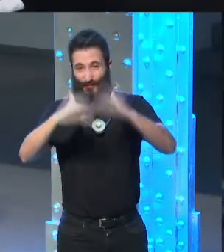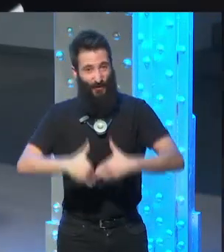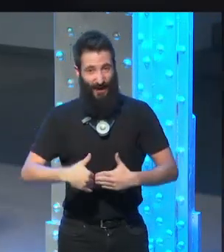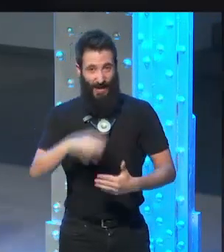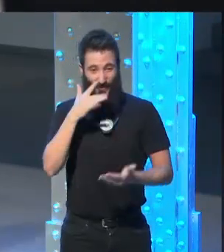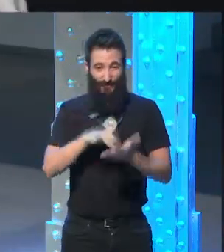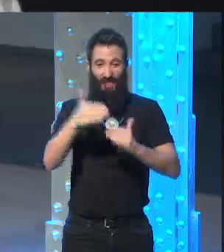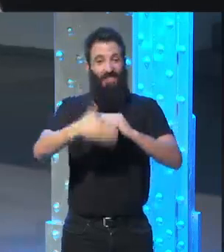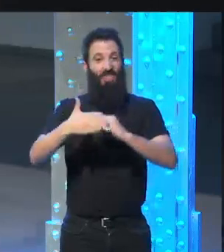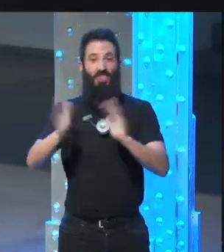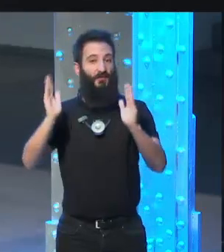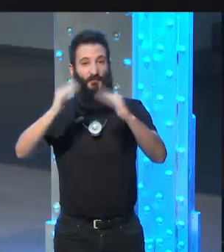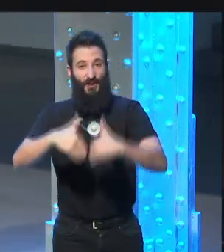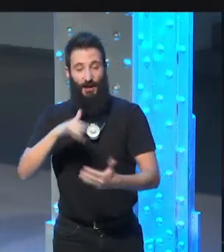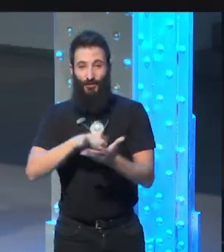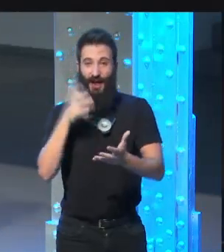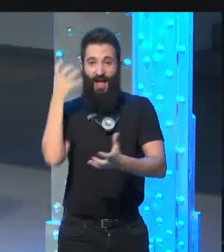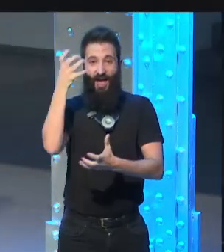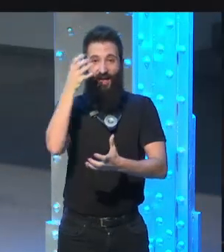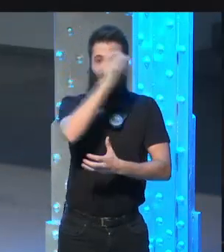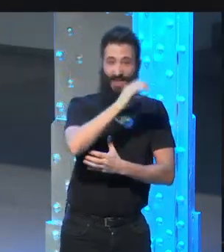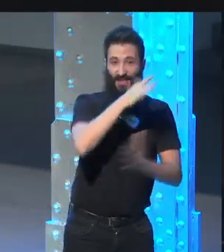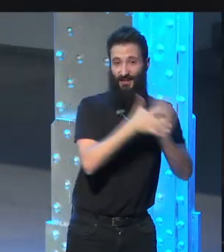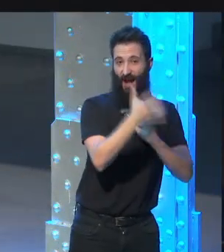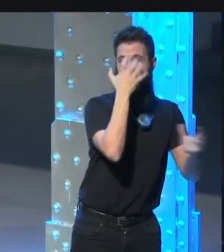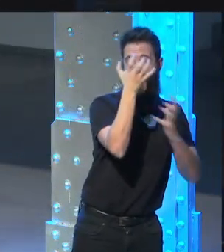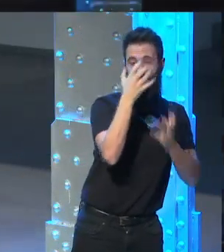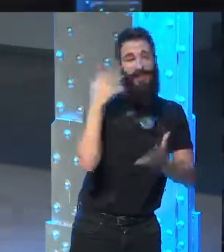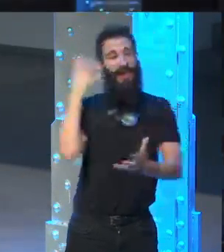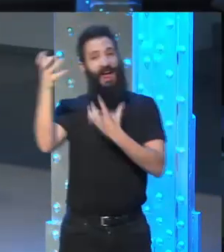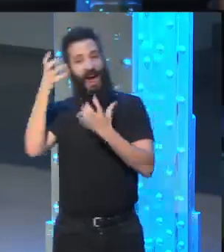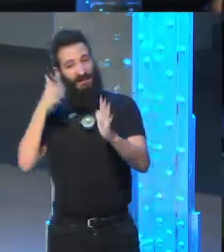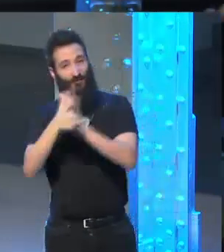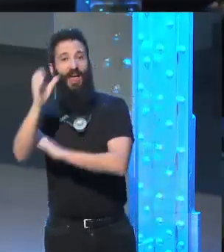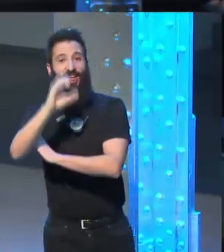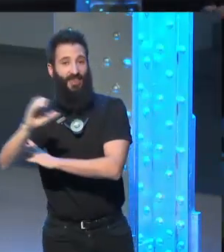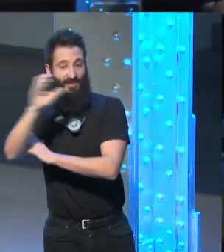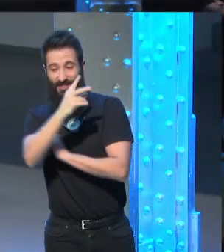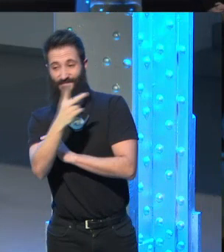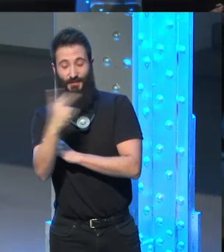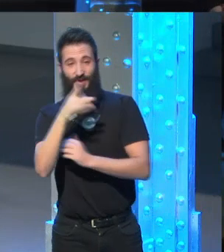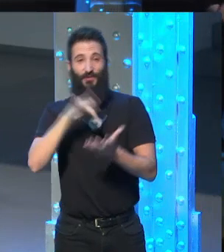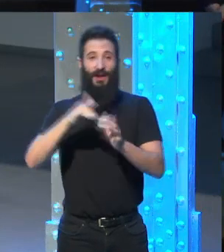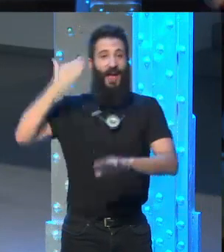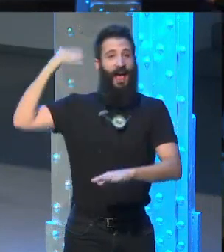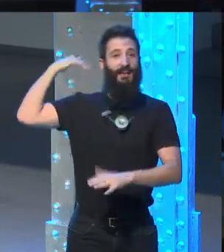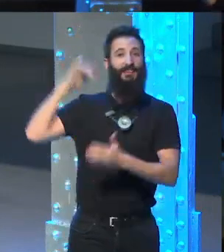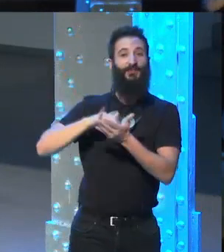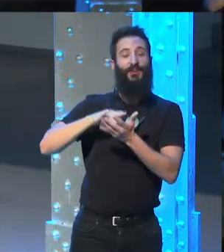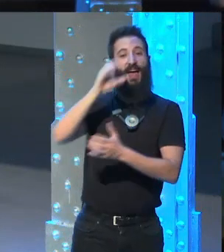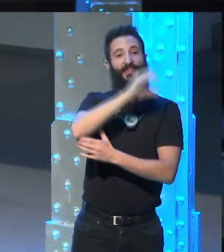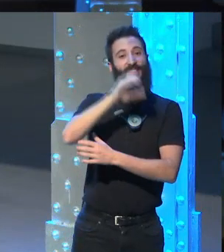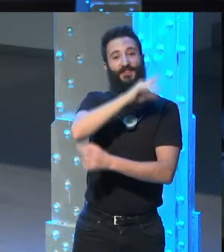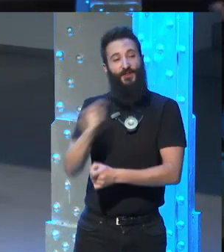desdibujados esos límites. La ciencia es un arte, el arte es una ciencia. Y eso lo sabían bien los científicos emigrados,